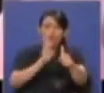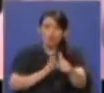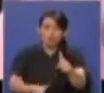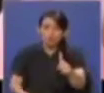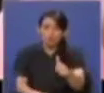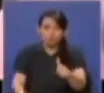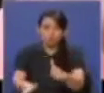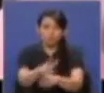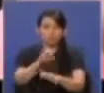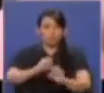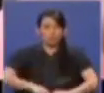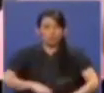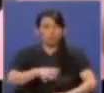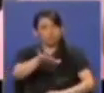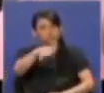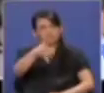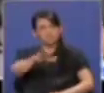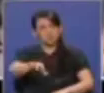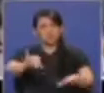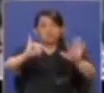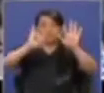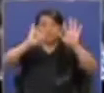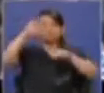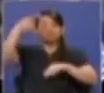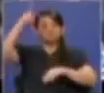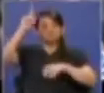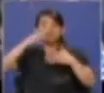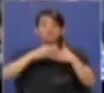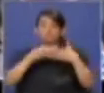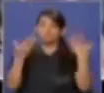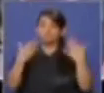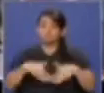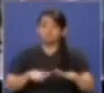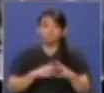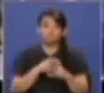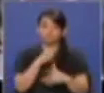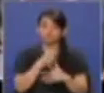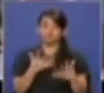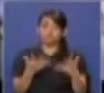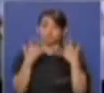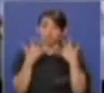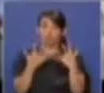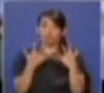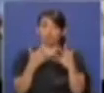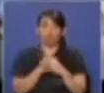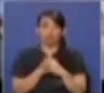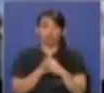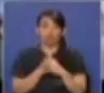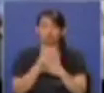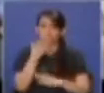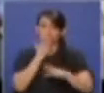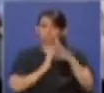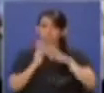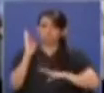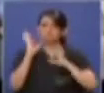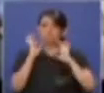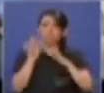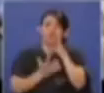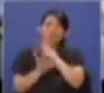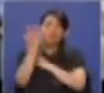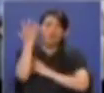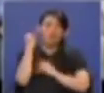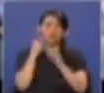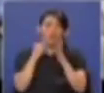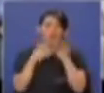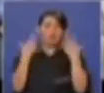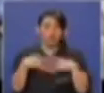los, alcanzan casi los 6 millones de dólares. Esto era una de las obras que también, unas obras que eran compromiso también cuando